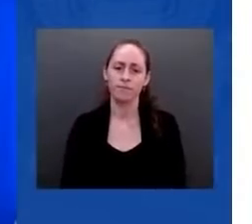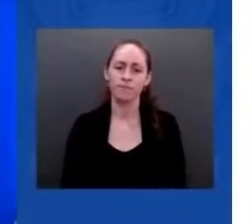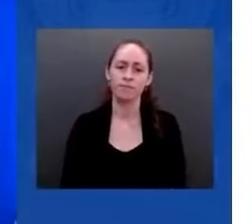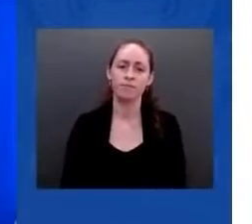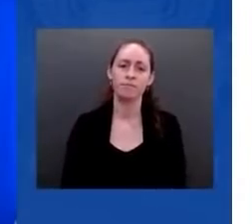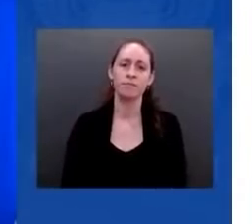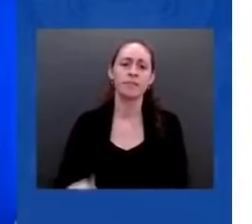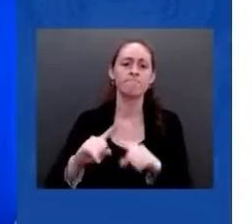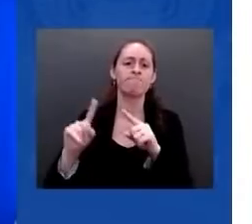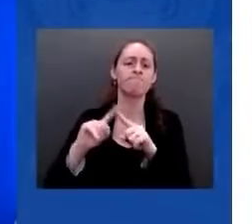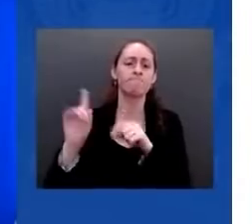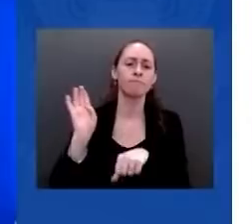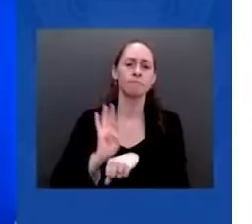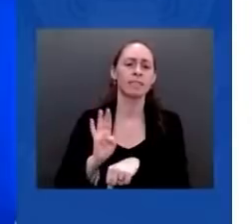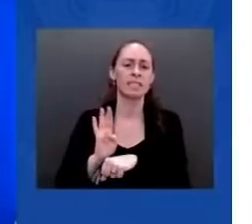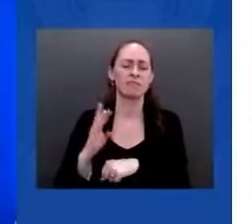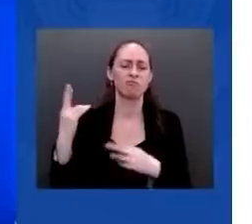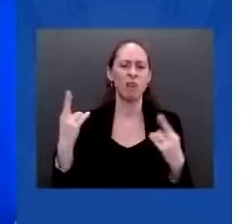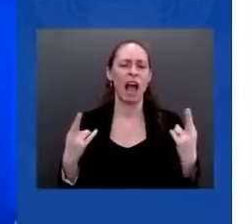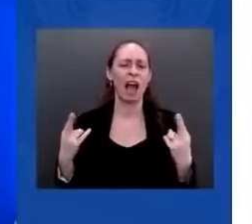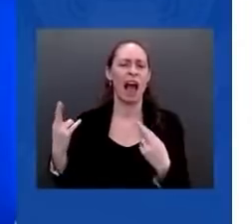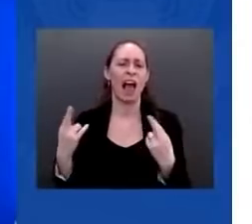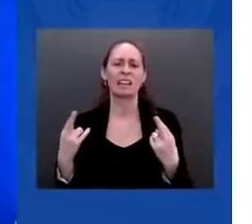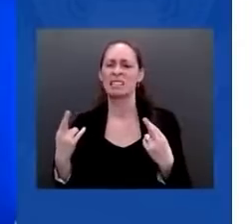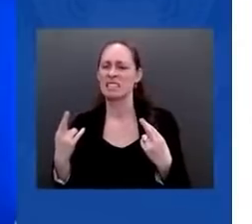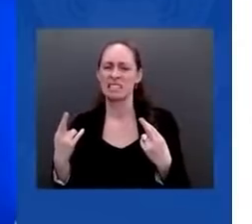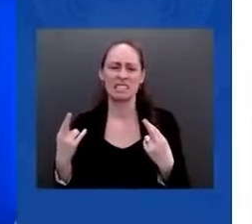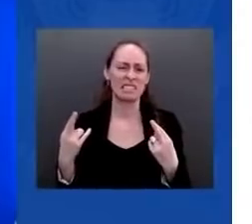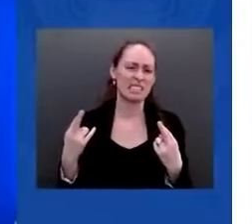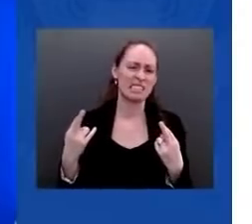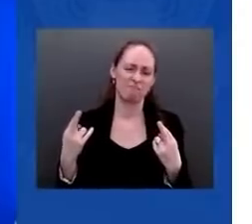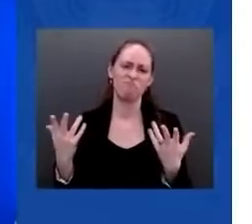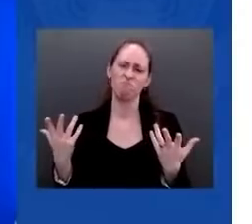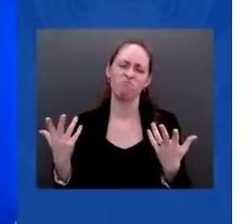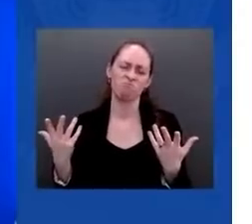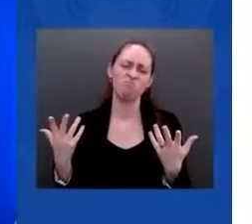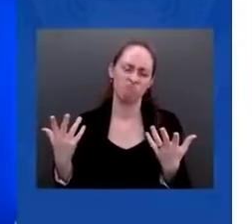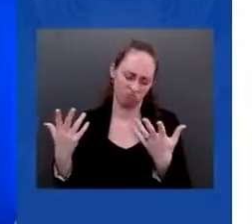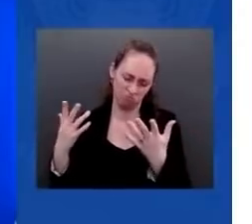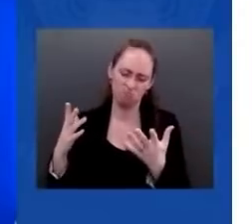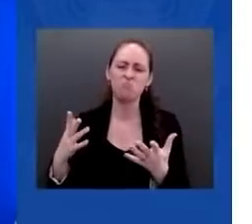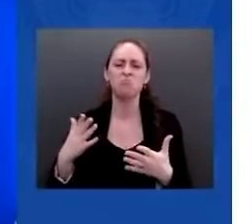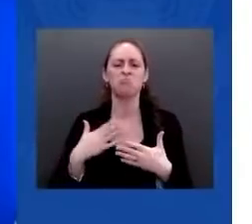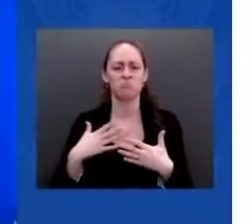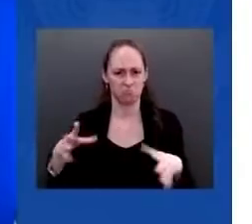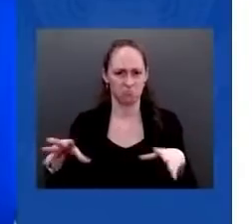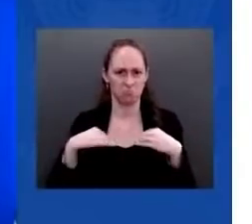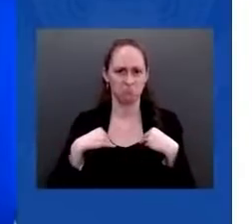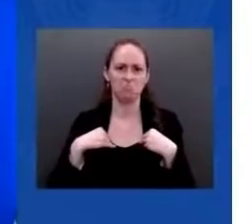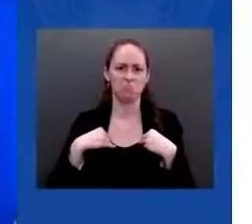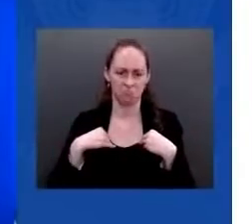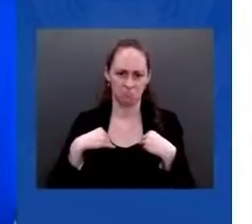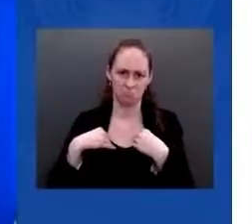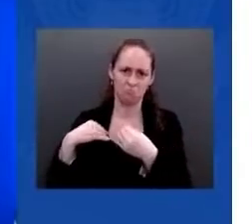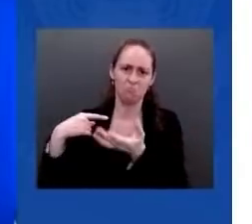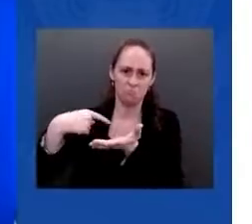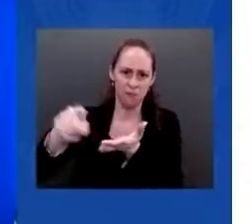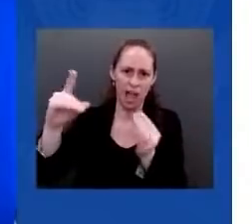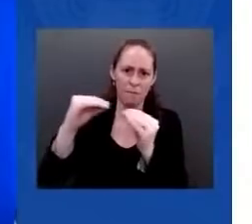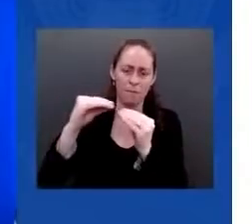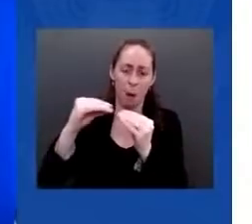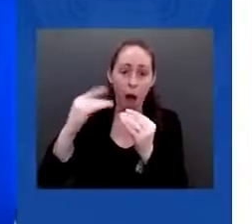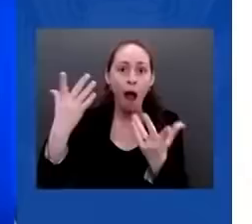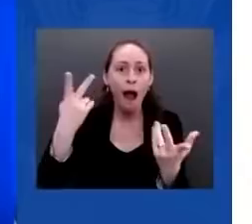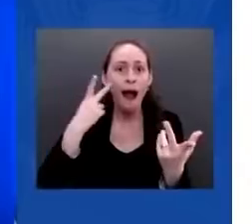Biden, ha pedido de manera urgente a sus compatriotas que abandonen de una vez por todas Ucrania ante una posible invasión de